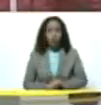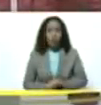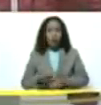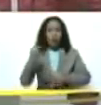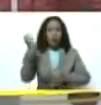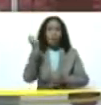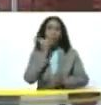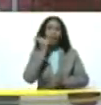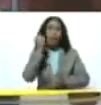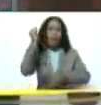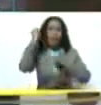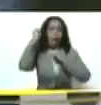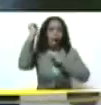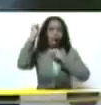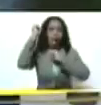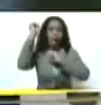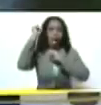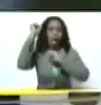protesta